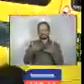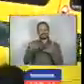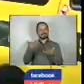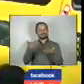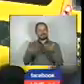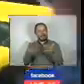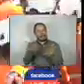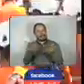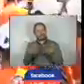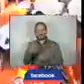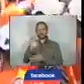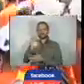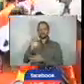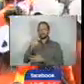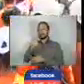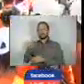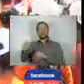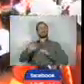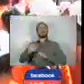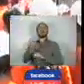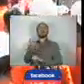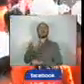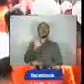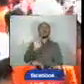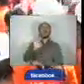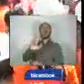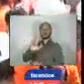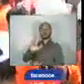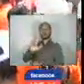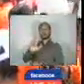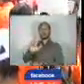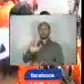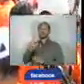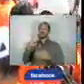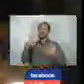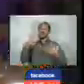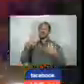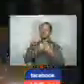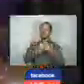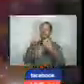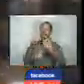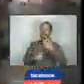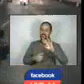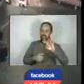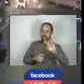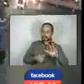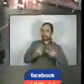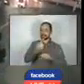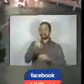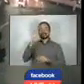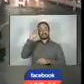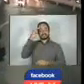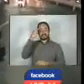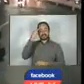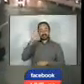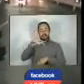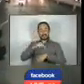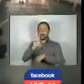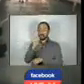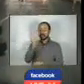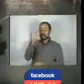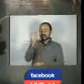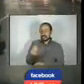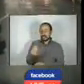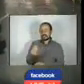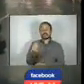83 víctimas y más de 700 lesionados. Es decir, que en un solo día, fallecieron